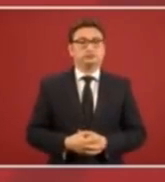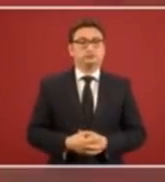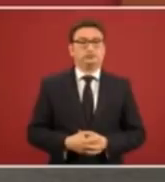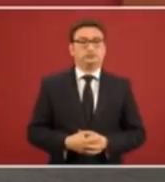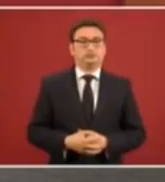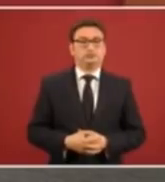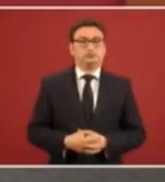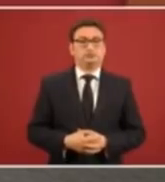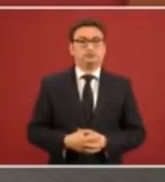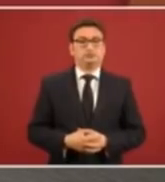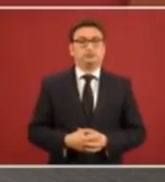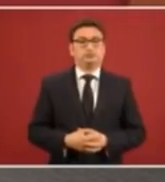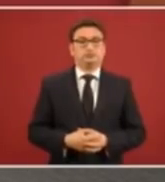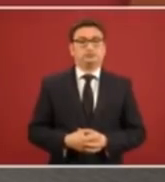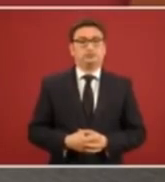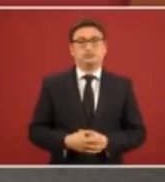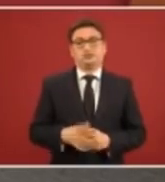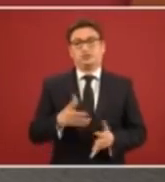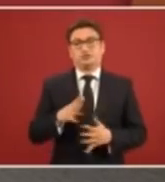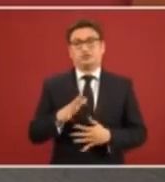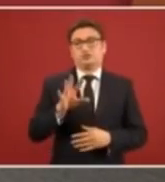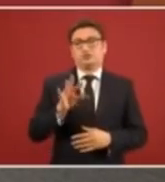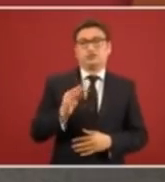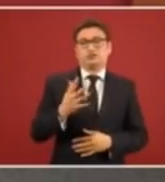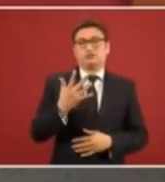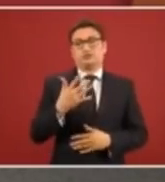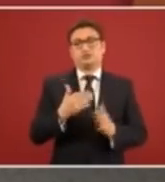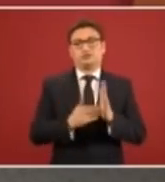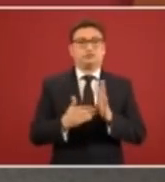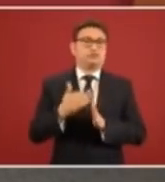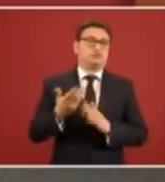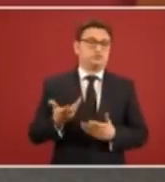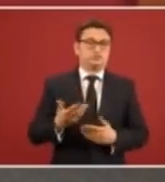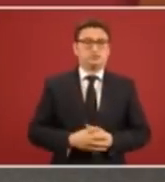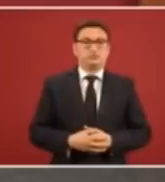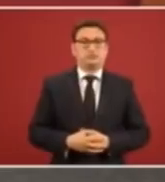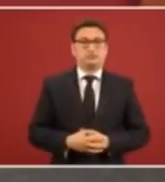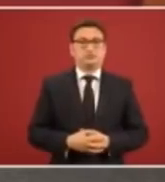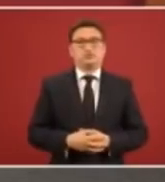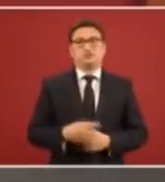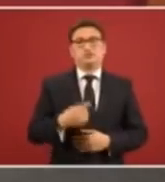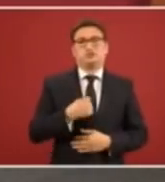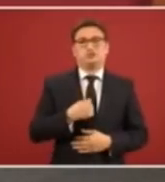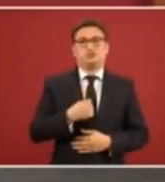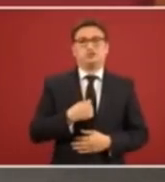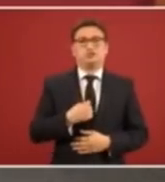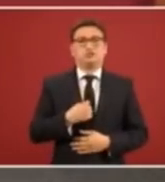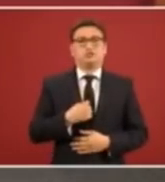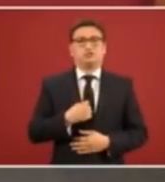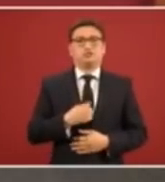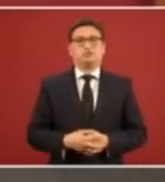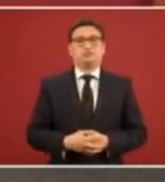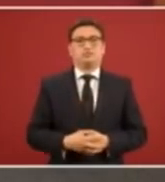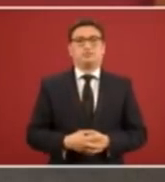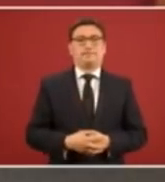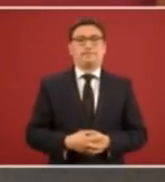pues son como 45 millones. Y yo obtuve